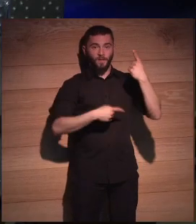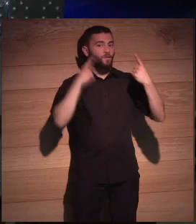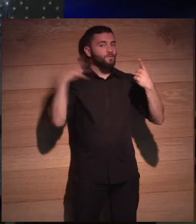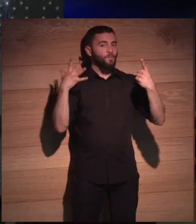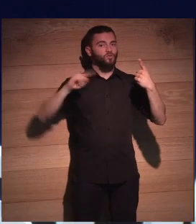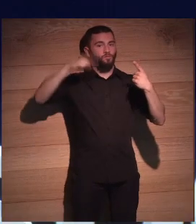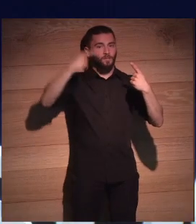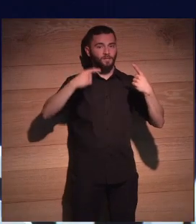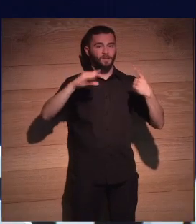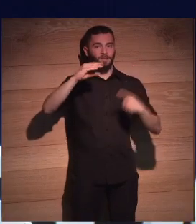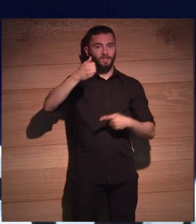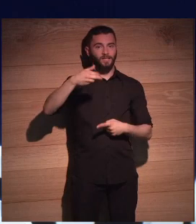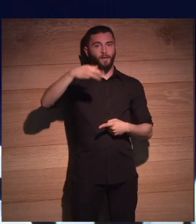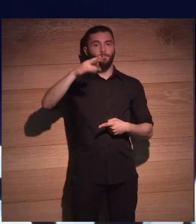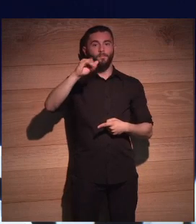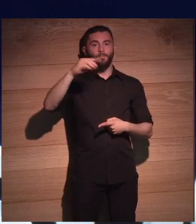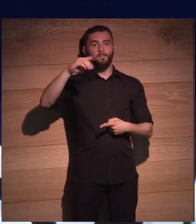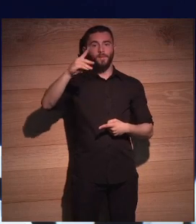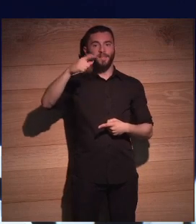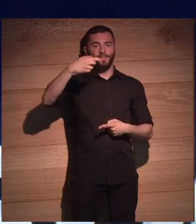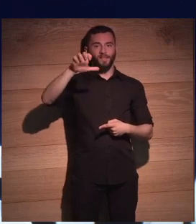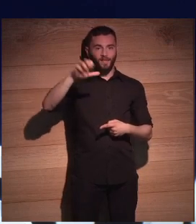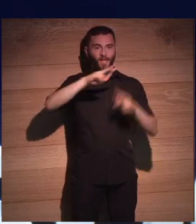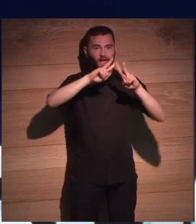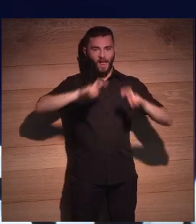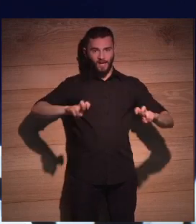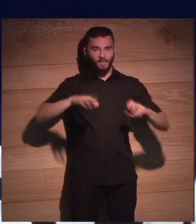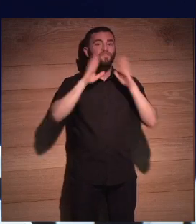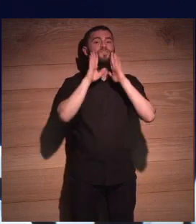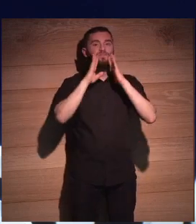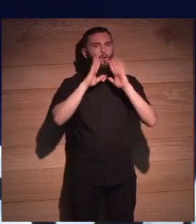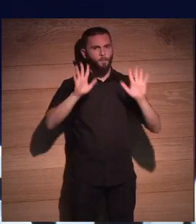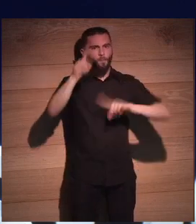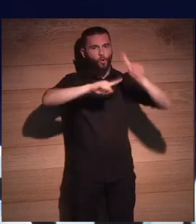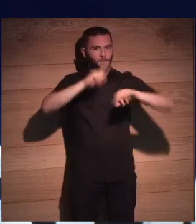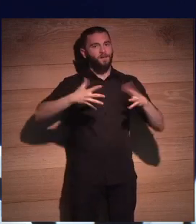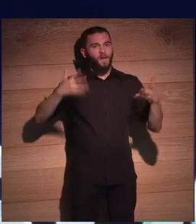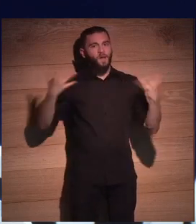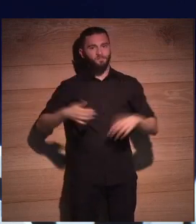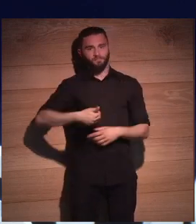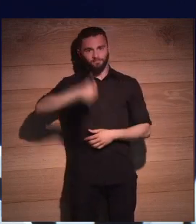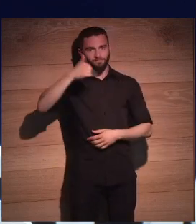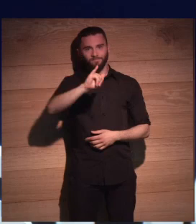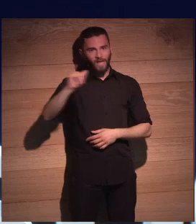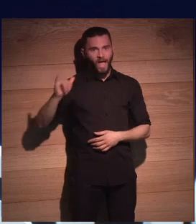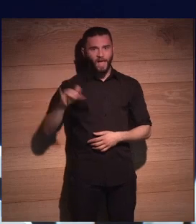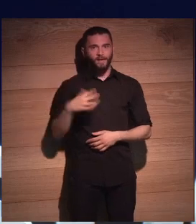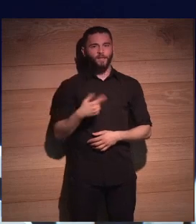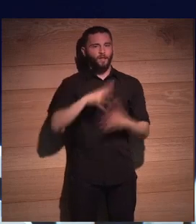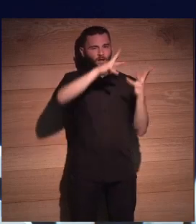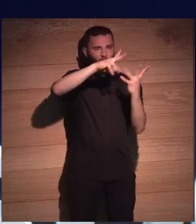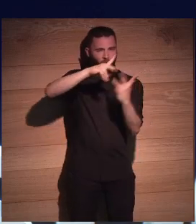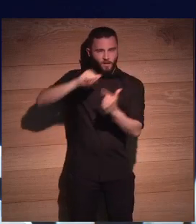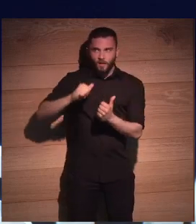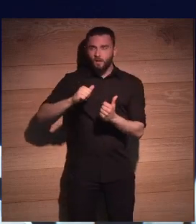fue el escándalo de Cambridge Analytica con Facebook, pero ha habido muchísimos más. Nosotros tenemos ya contabilizados más de, no recuerdo, pero creo